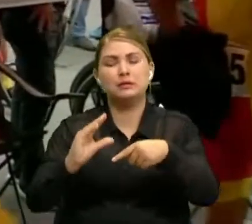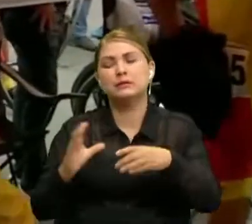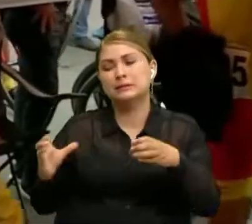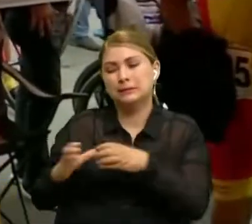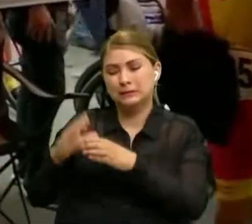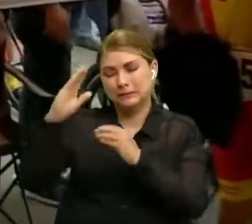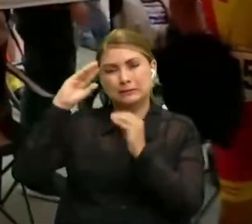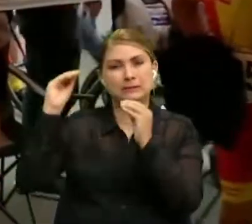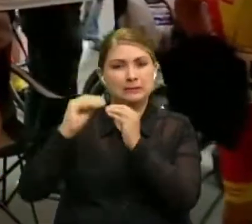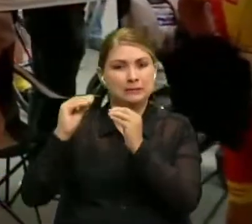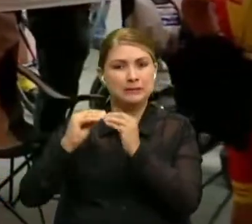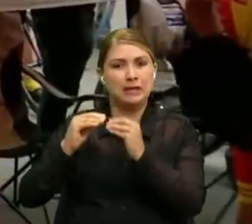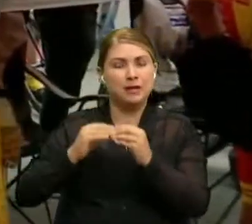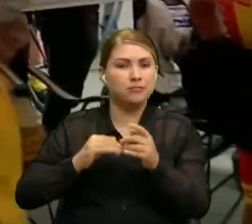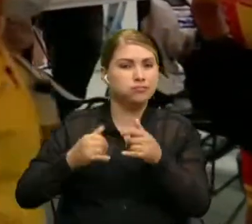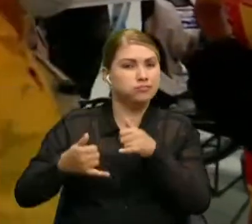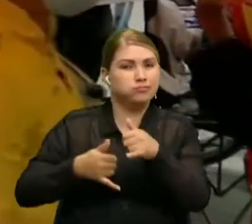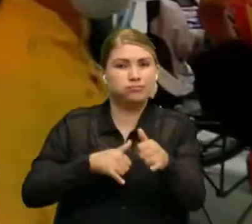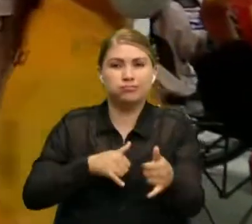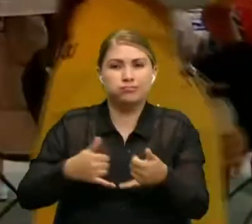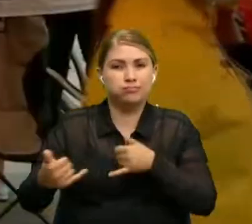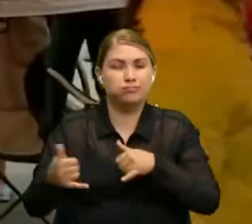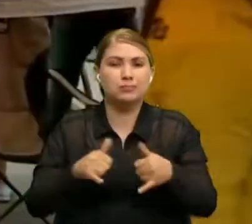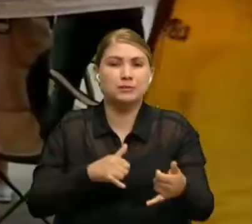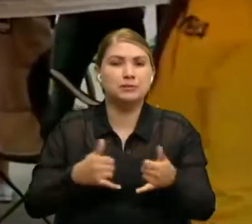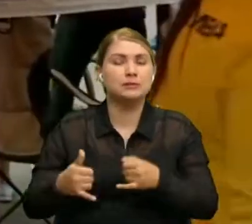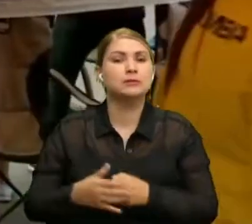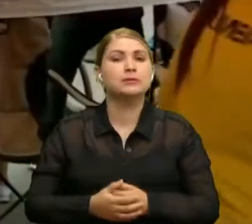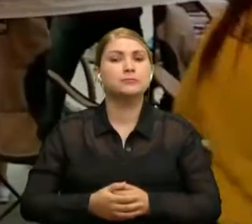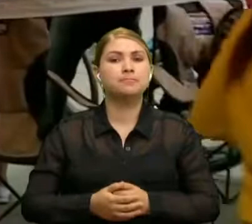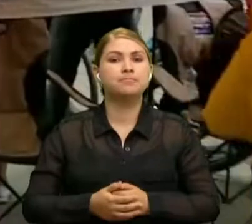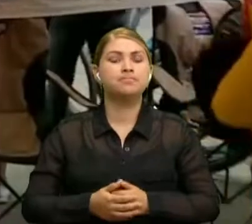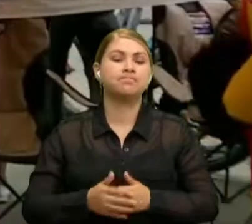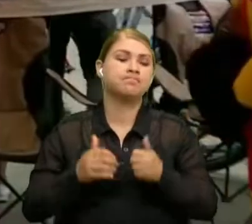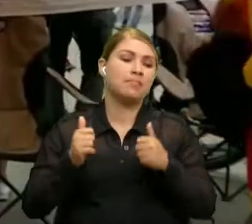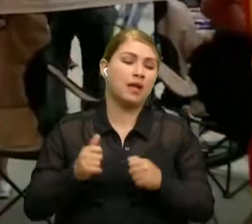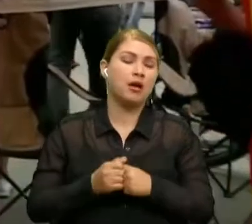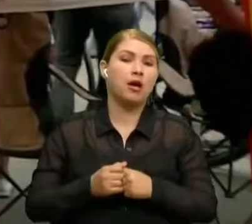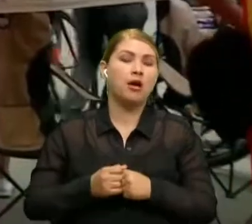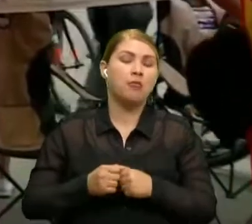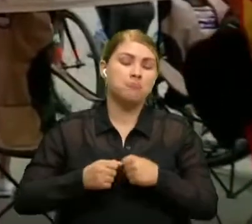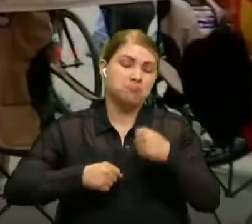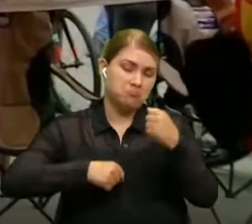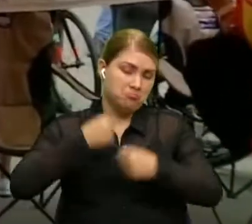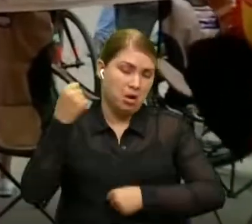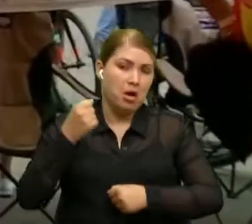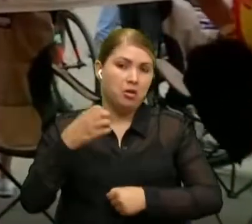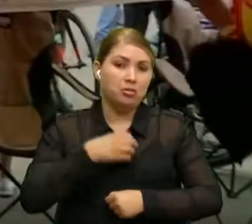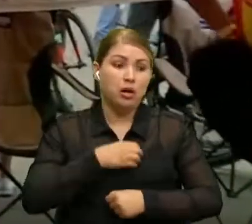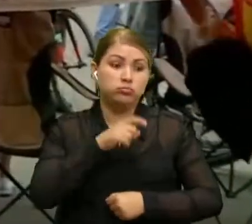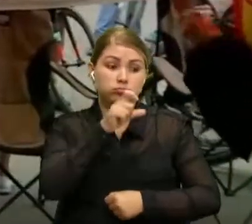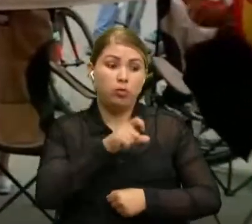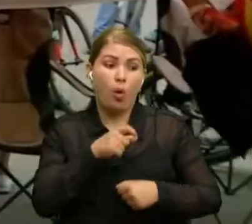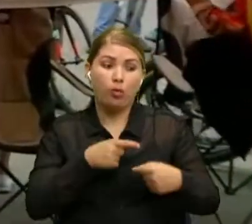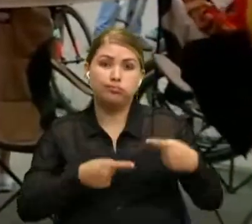acuerdo para dejar ir. Esta fuga, bueno, logró coronar. Eran rivales